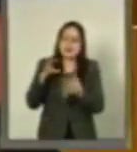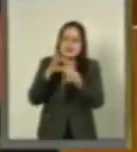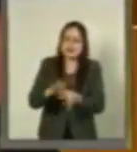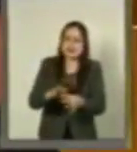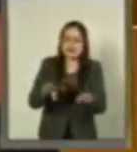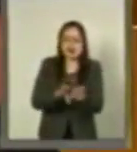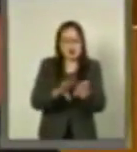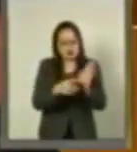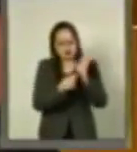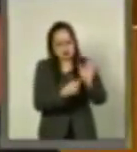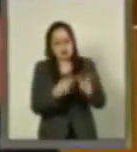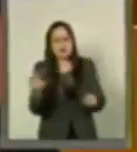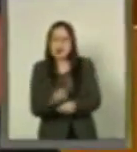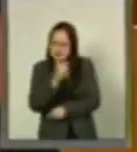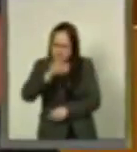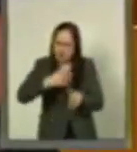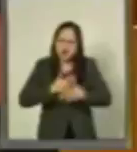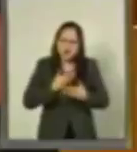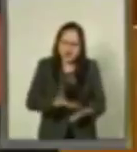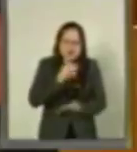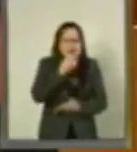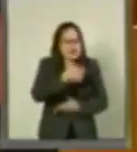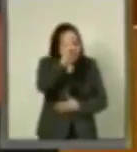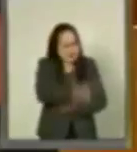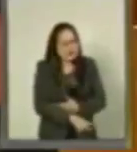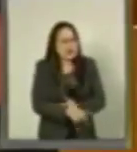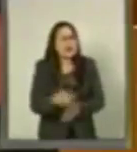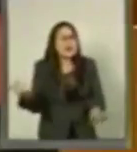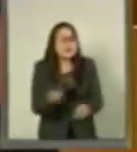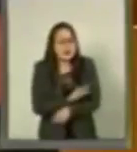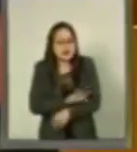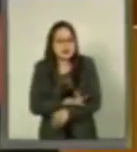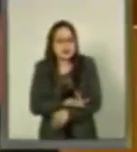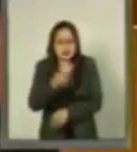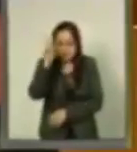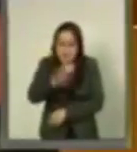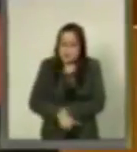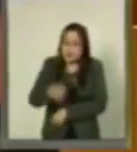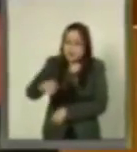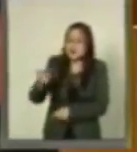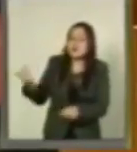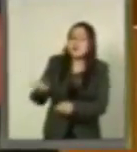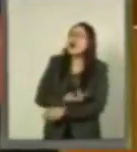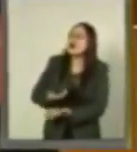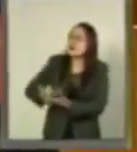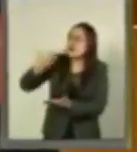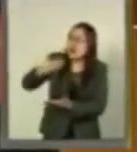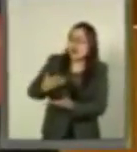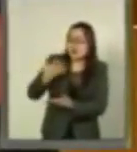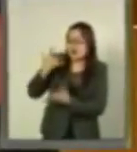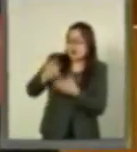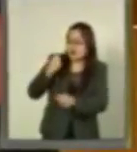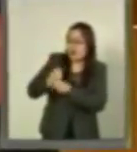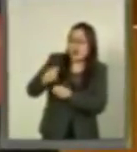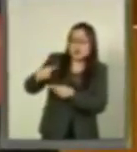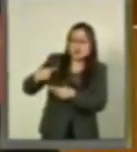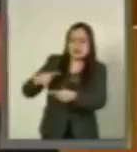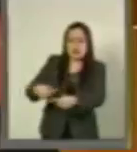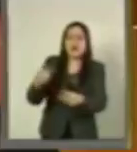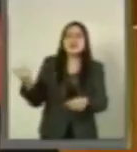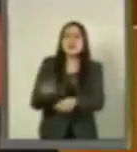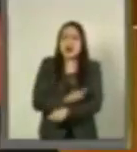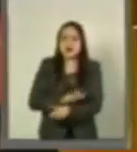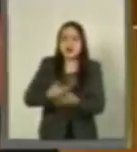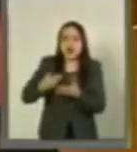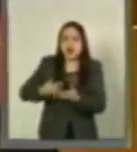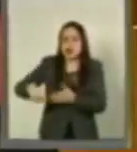genuina de sinceridad para que nos pueda decir en serio, ¿Qué fue lo que pasó durante todos estos 5 años y que